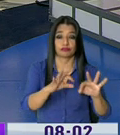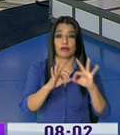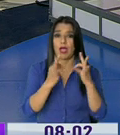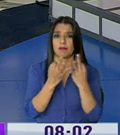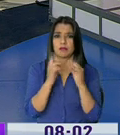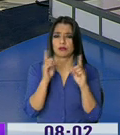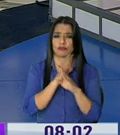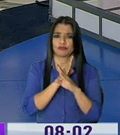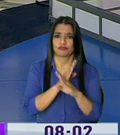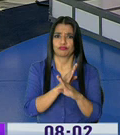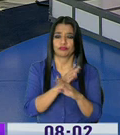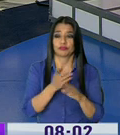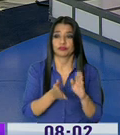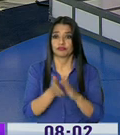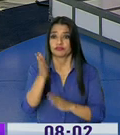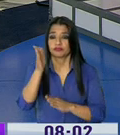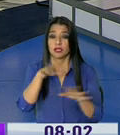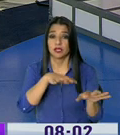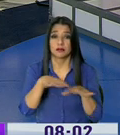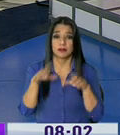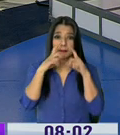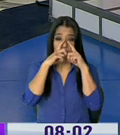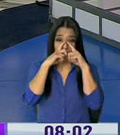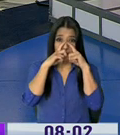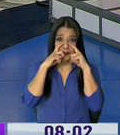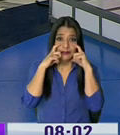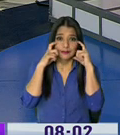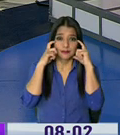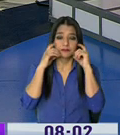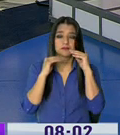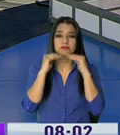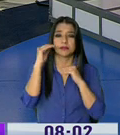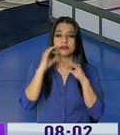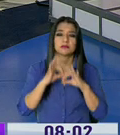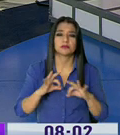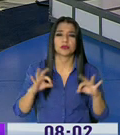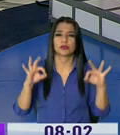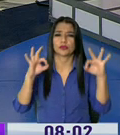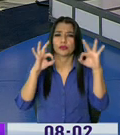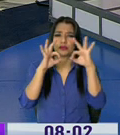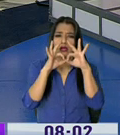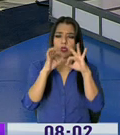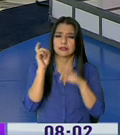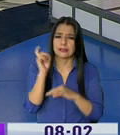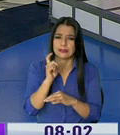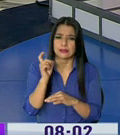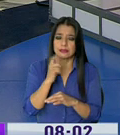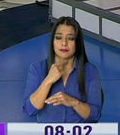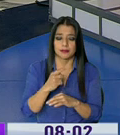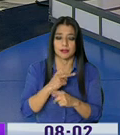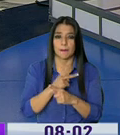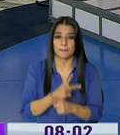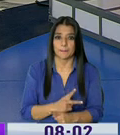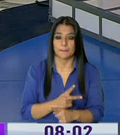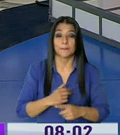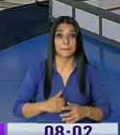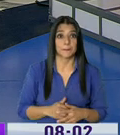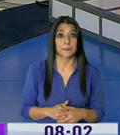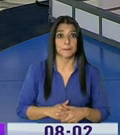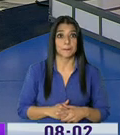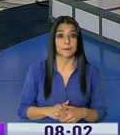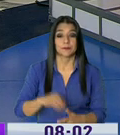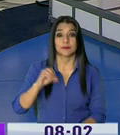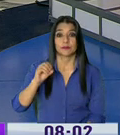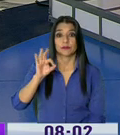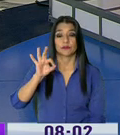favor, salga con mascarilla, que es lo más importante, con todos los insumos necesarios para su protección. Bueno,